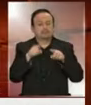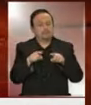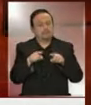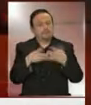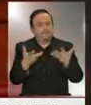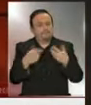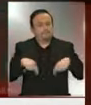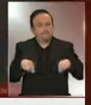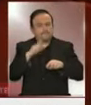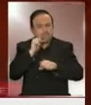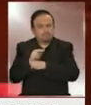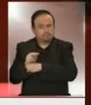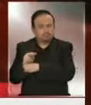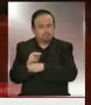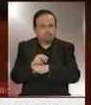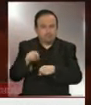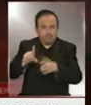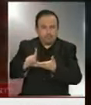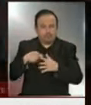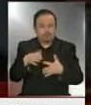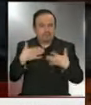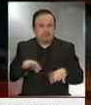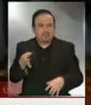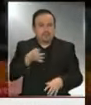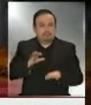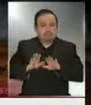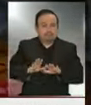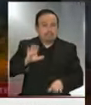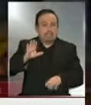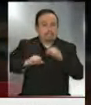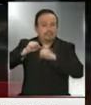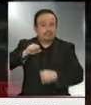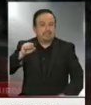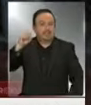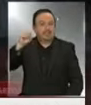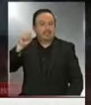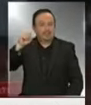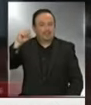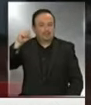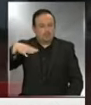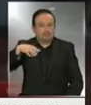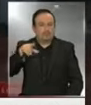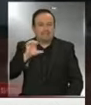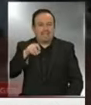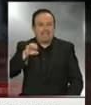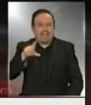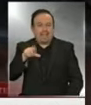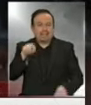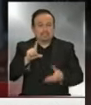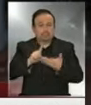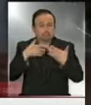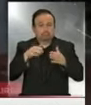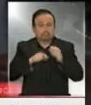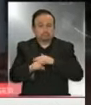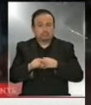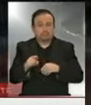mantendrán acá resguardando también el lugar, precisamente por lo que usted señala a la espera de Nel que venga a confirmar que efectivamente el lugar no es peligroso para quien